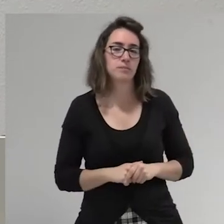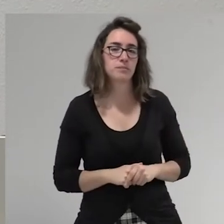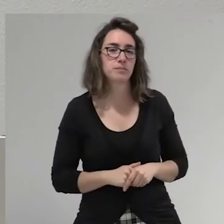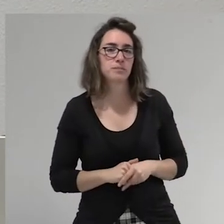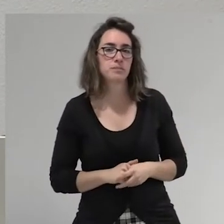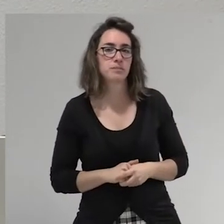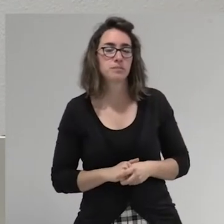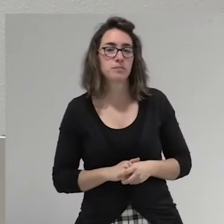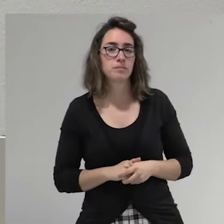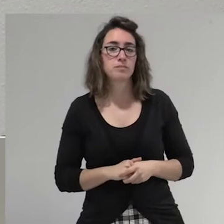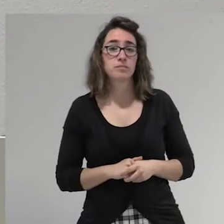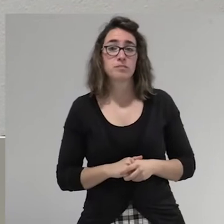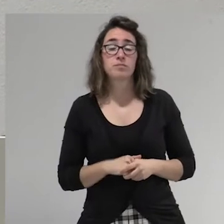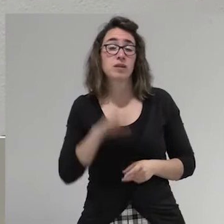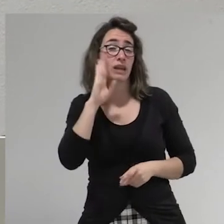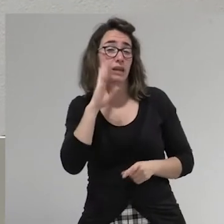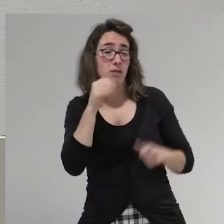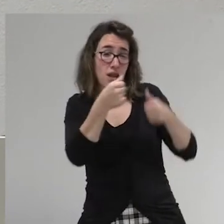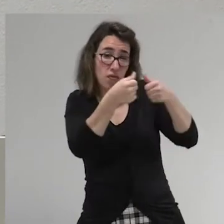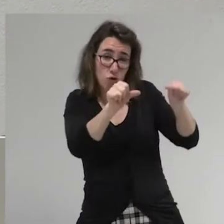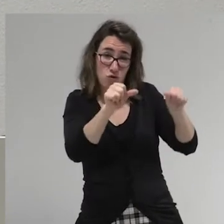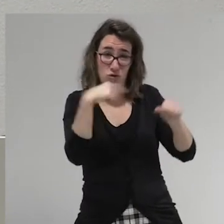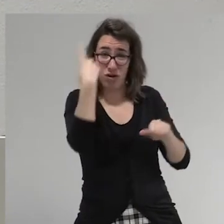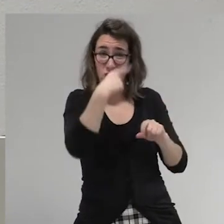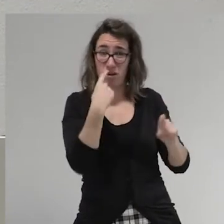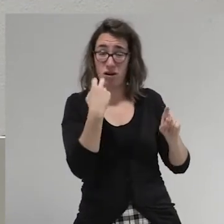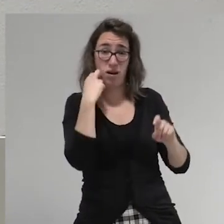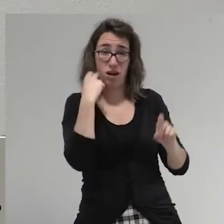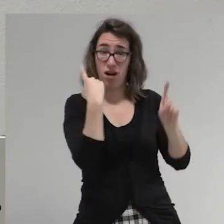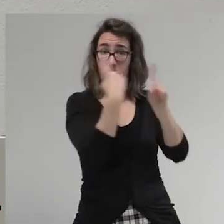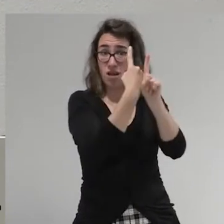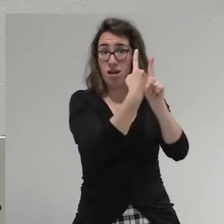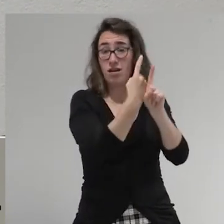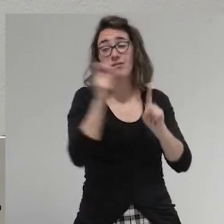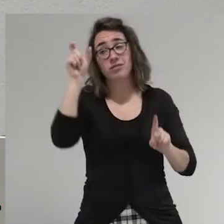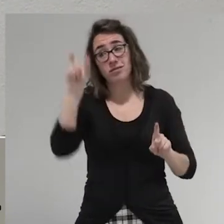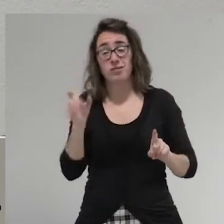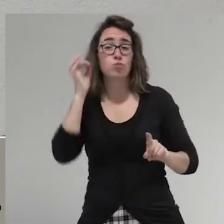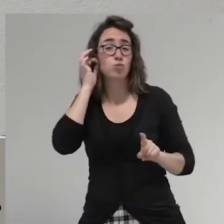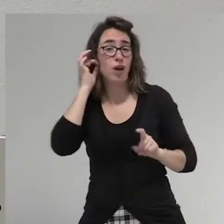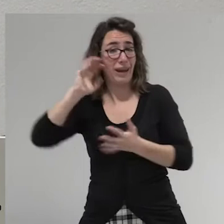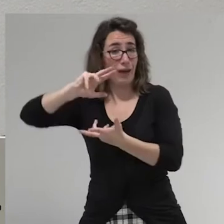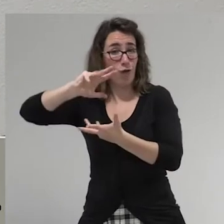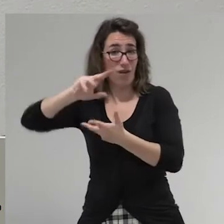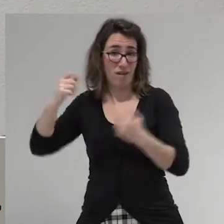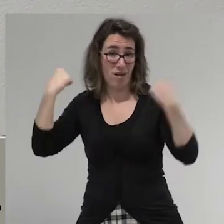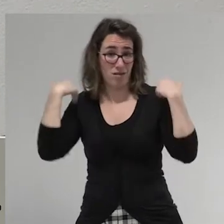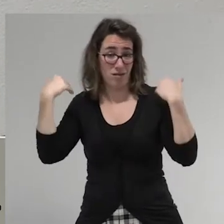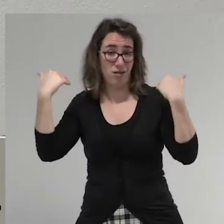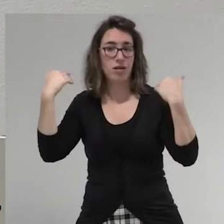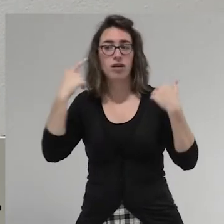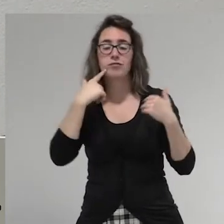Y la criminalización racial alimenta lo que Ruth Gilmore, la geógrafa, define como